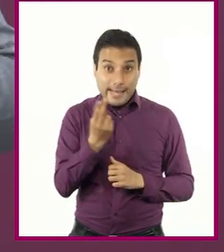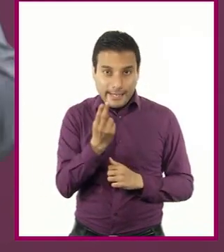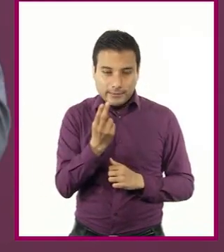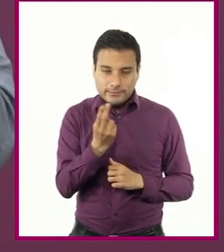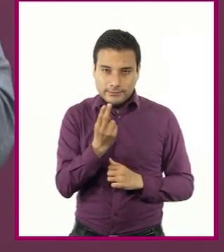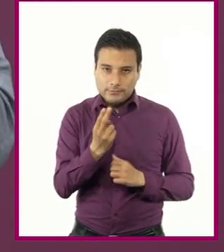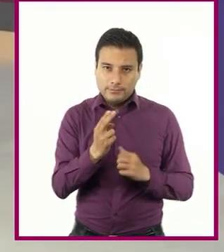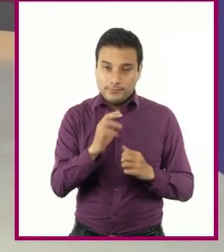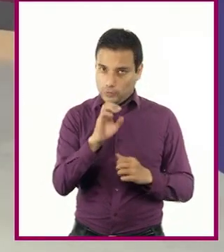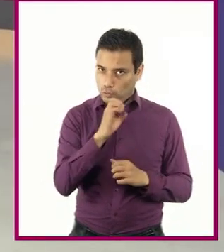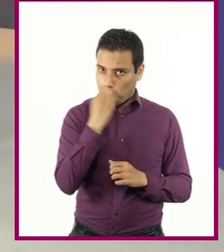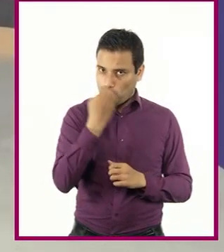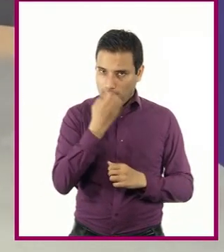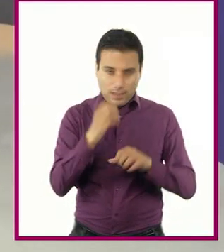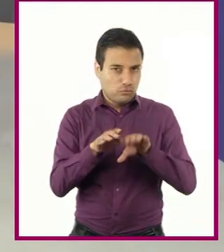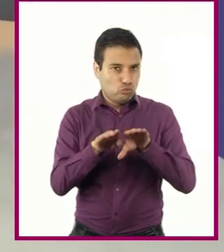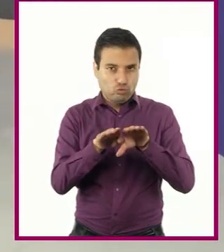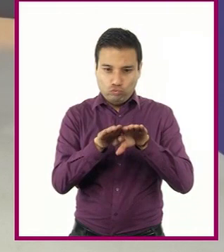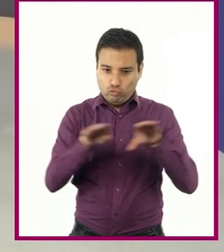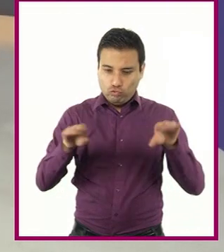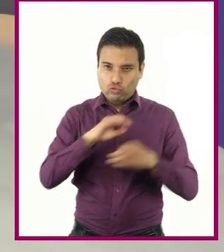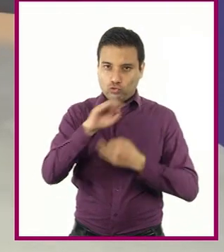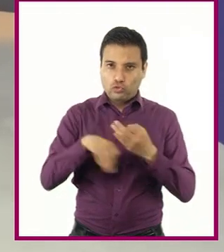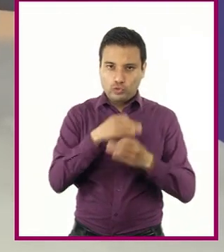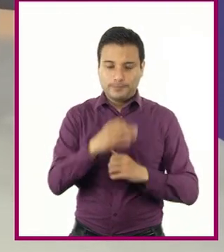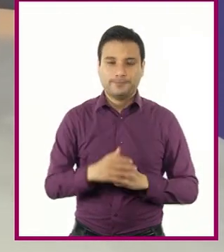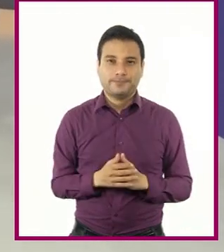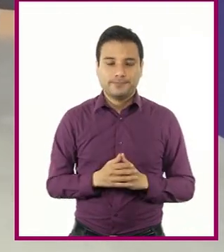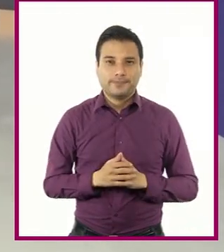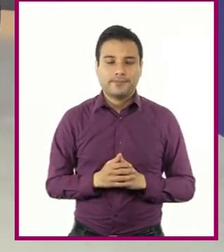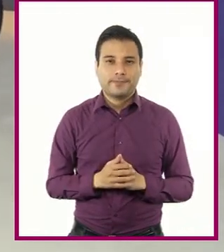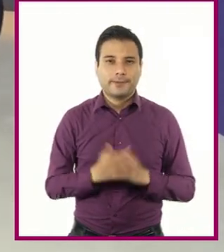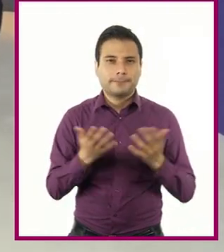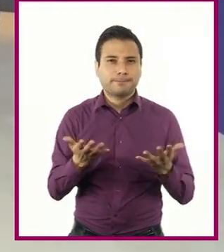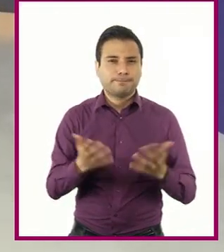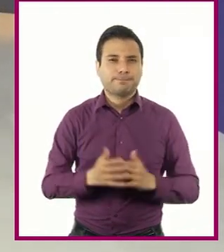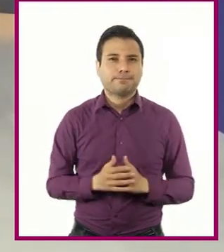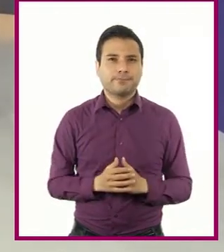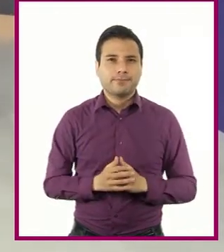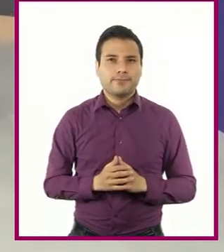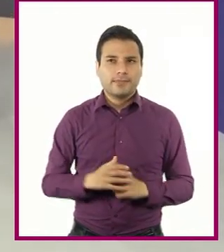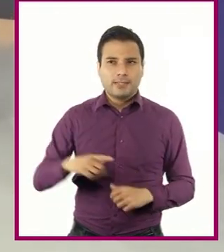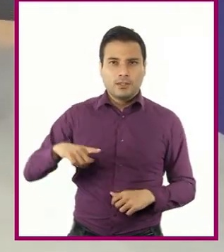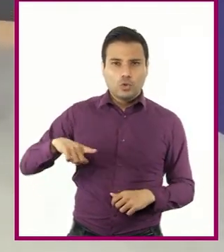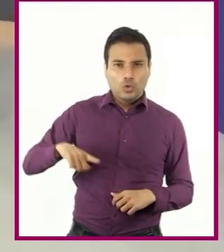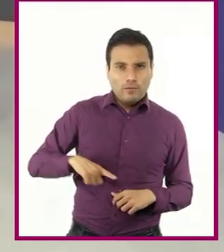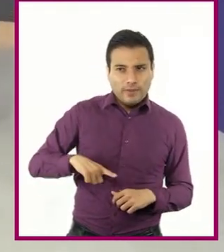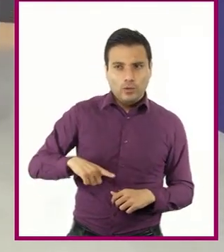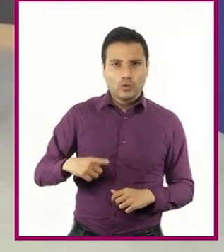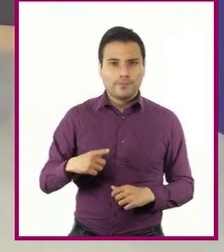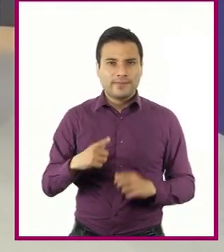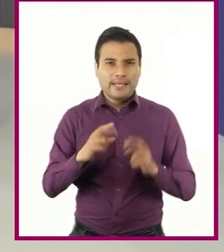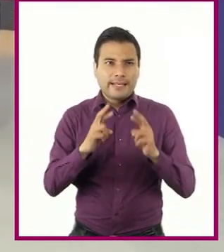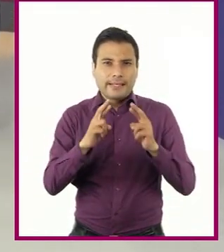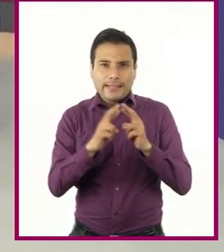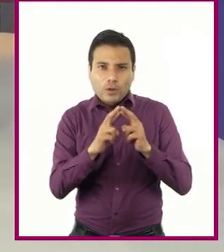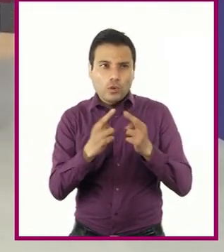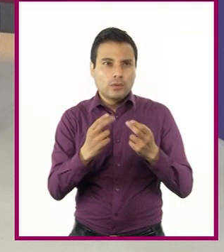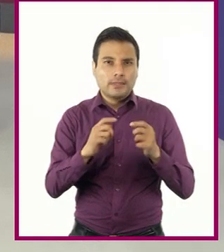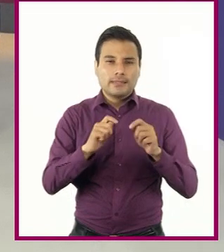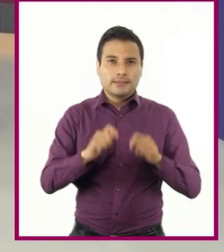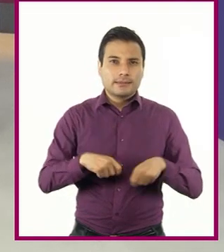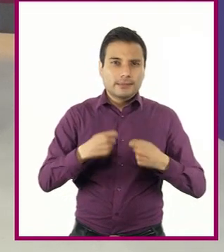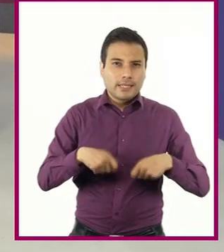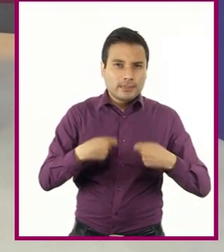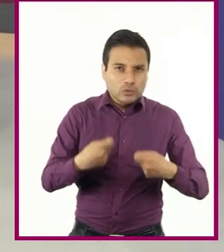en la educación. Para poder comprender los límites entre lo religioso y las tradiciones y costumbres de